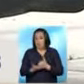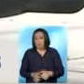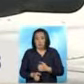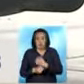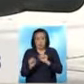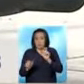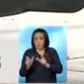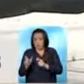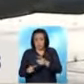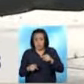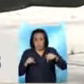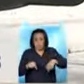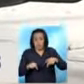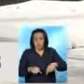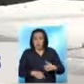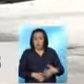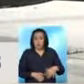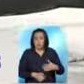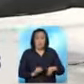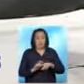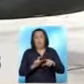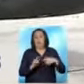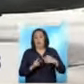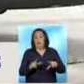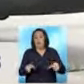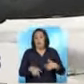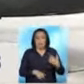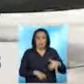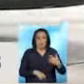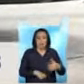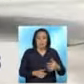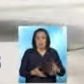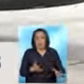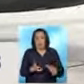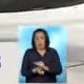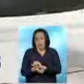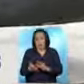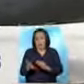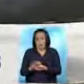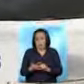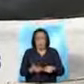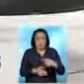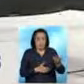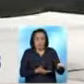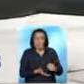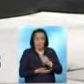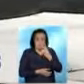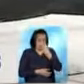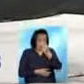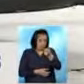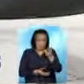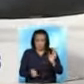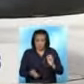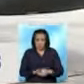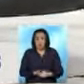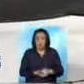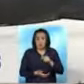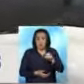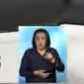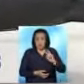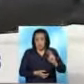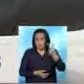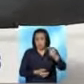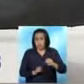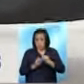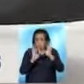esta zona que está siendo pues muy convulsionada por el denominado fenómeno del Niño Costero, ¿no? Y como podemos observar, este es el segundo